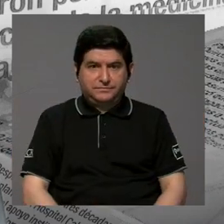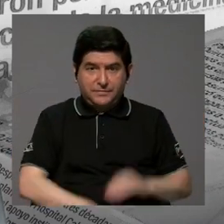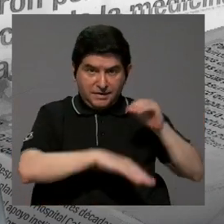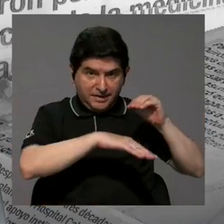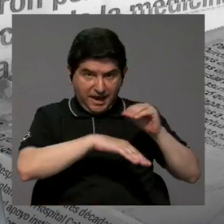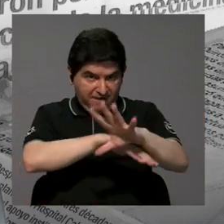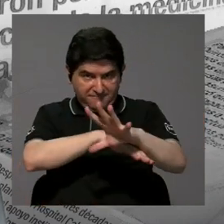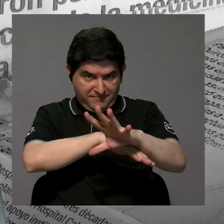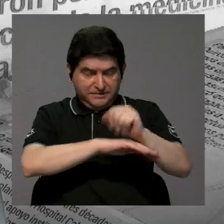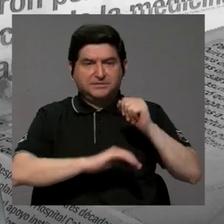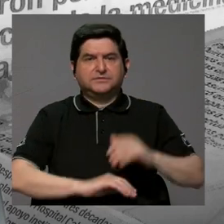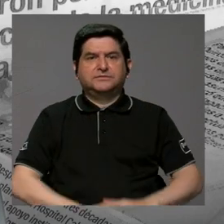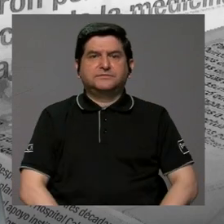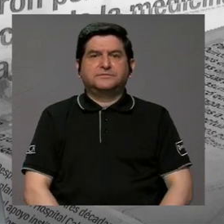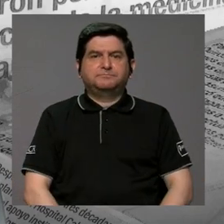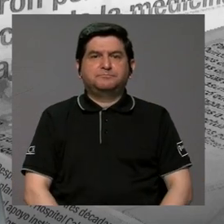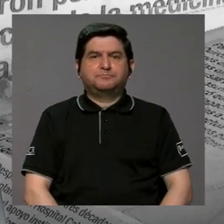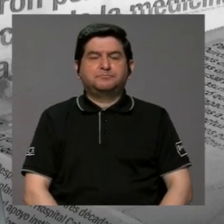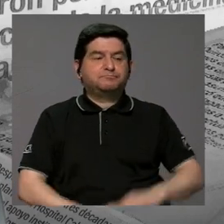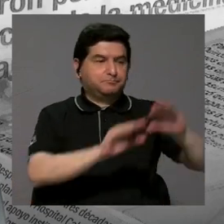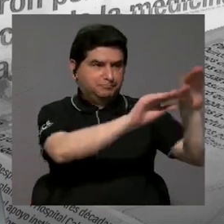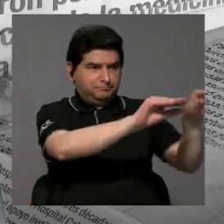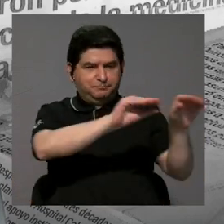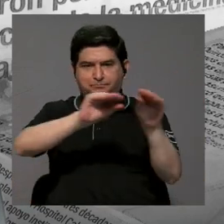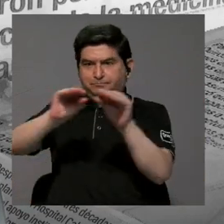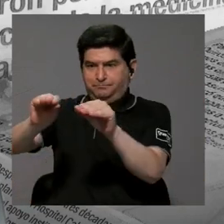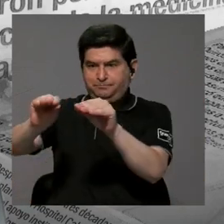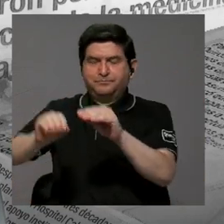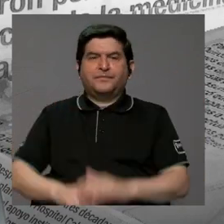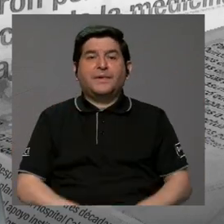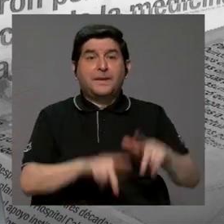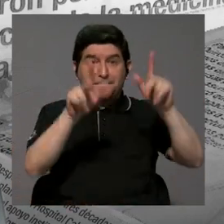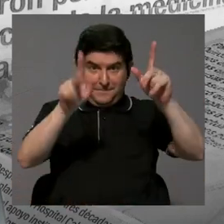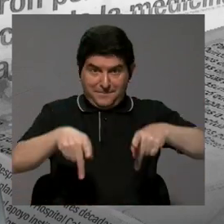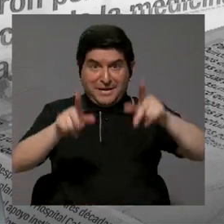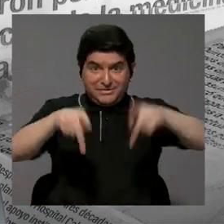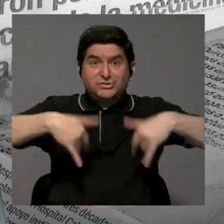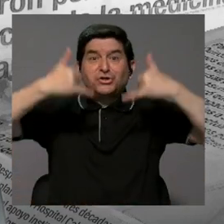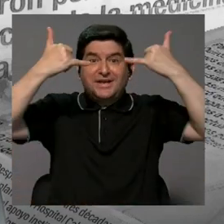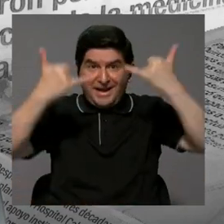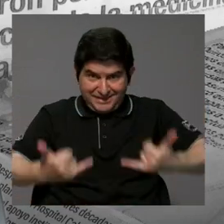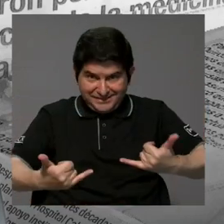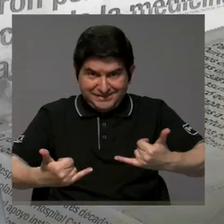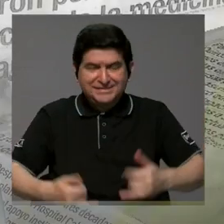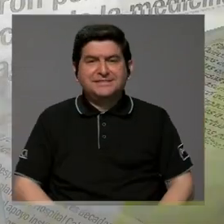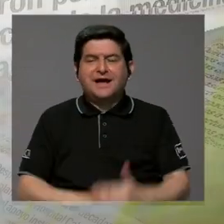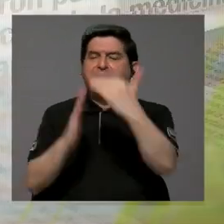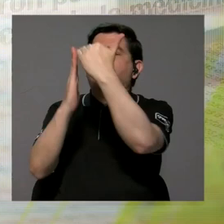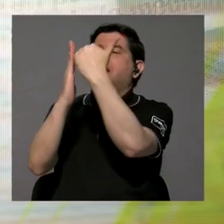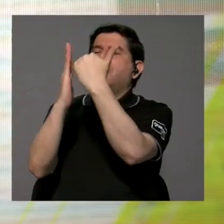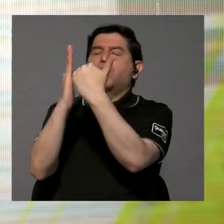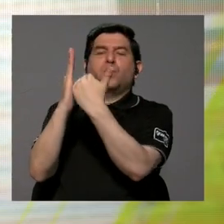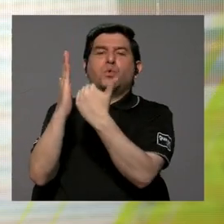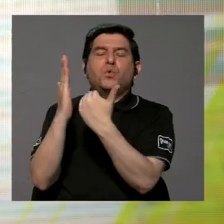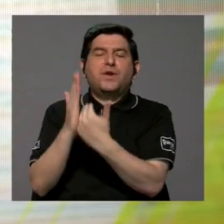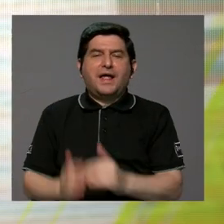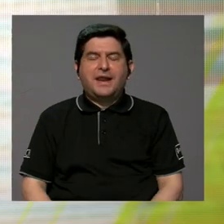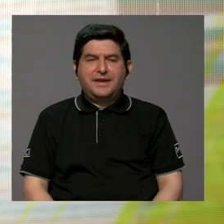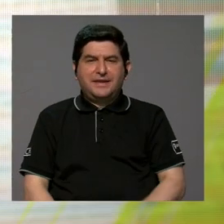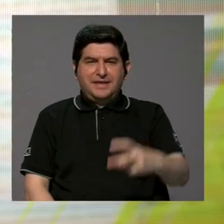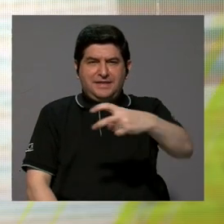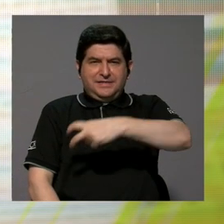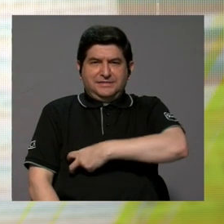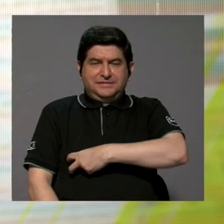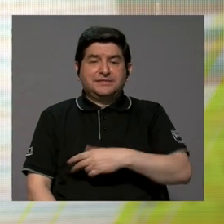consecuencias básicamente es que al trasladarse las personas que ya están en una lista de trasplante, que tienen